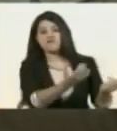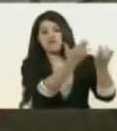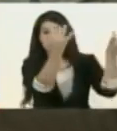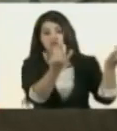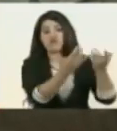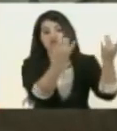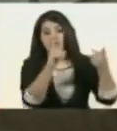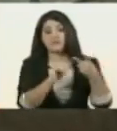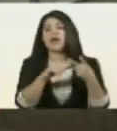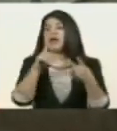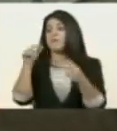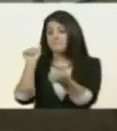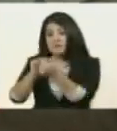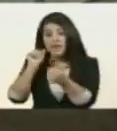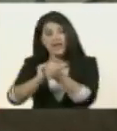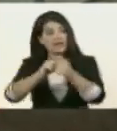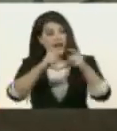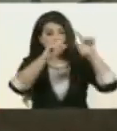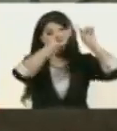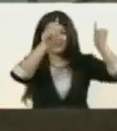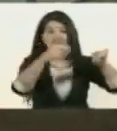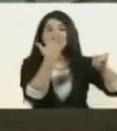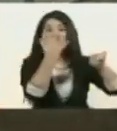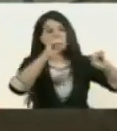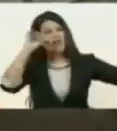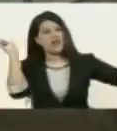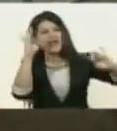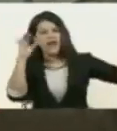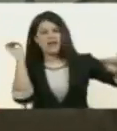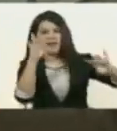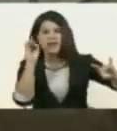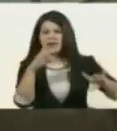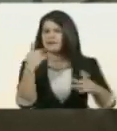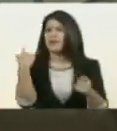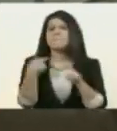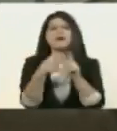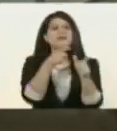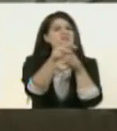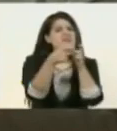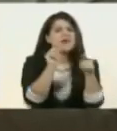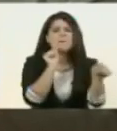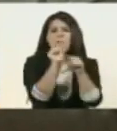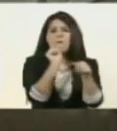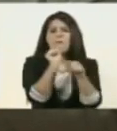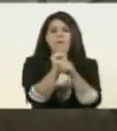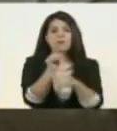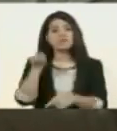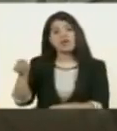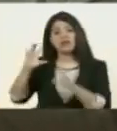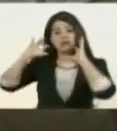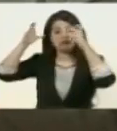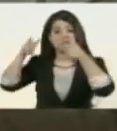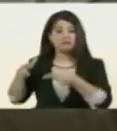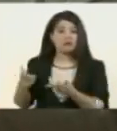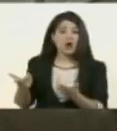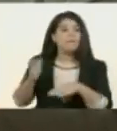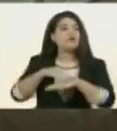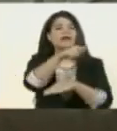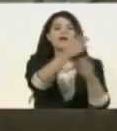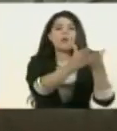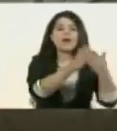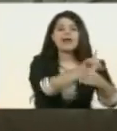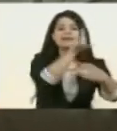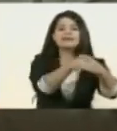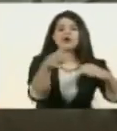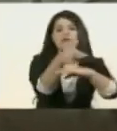direccionando piedras hacia los ventanales, con cualquier cantidad de improperio. Indignado, bueno, porque es una institución educativa del Estado, una